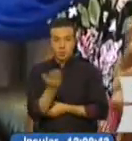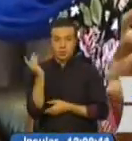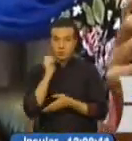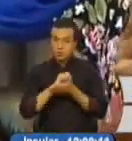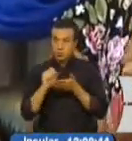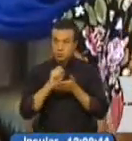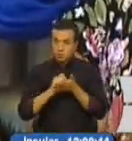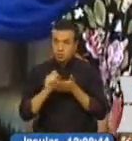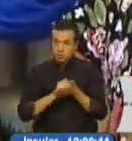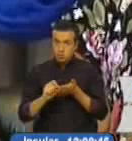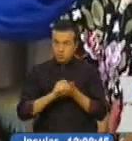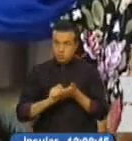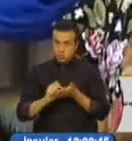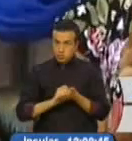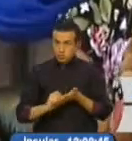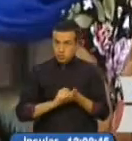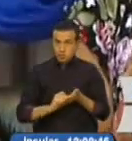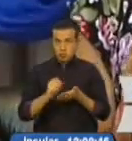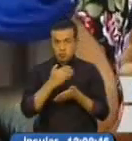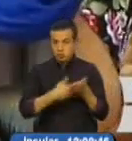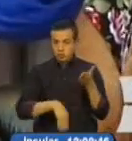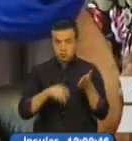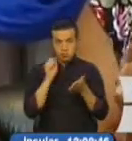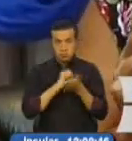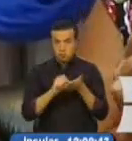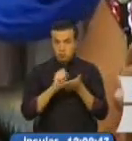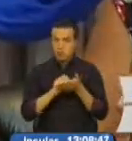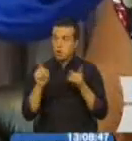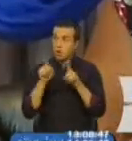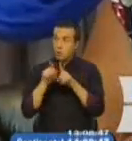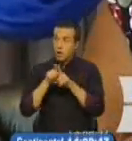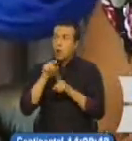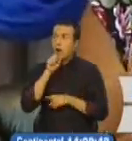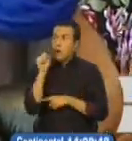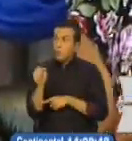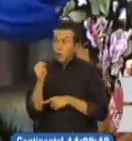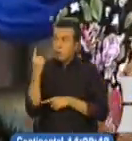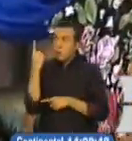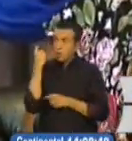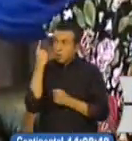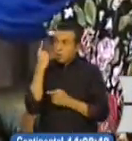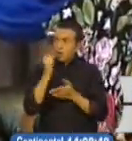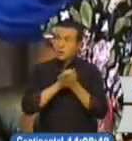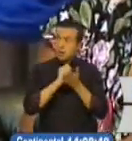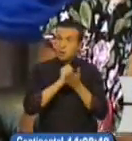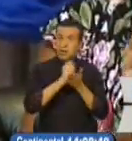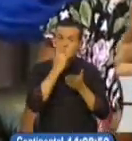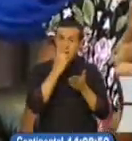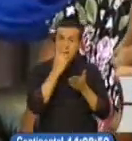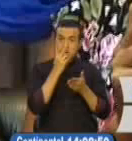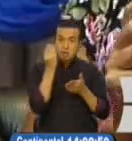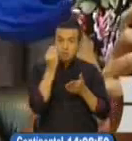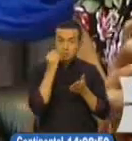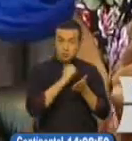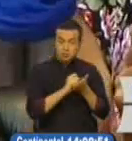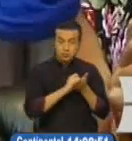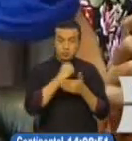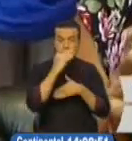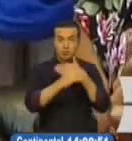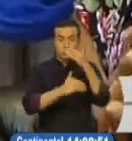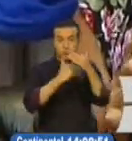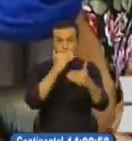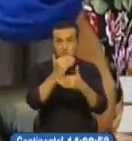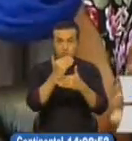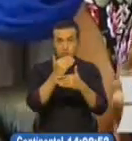escribieron con su forma, exactamente como los abuelos lo narraban. Luego lo que se hizo fue editar un poco